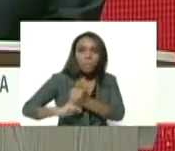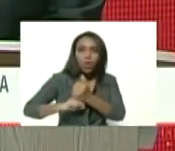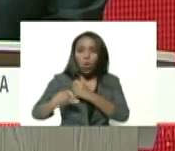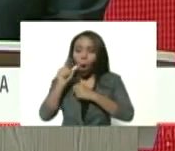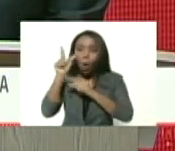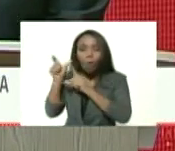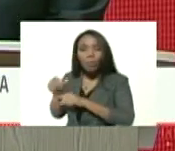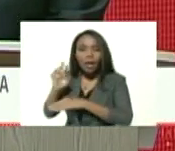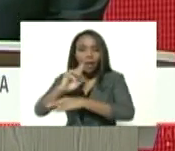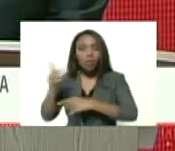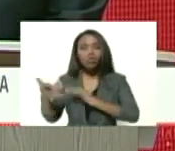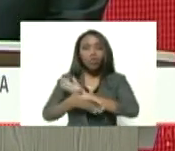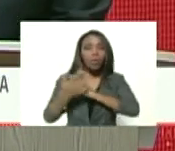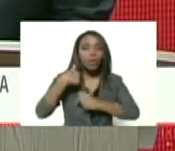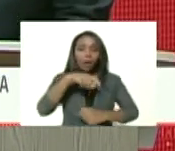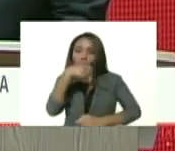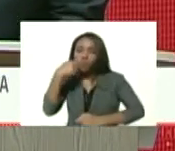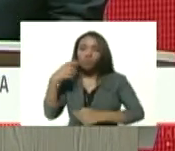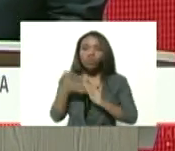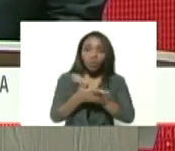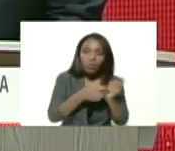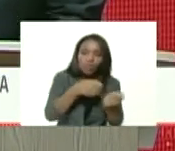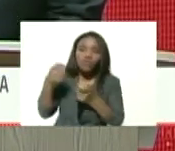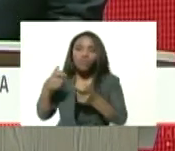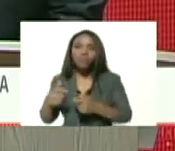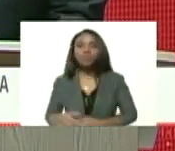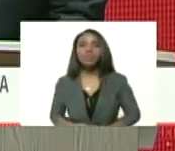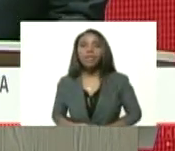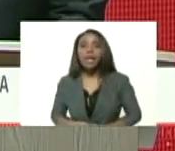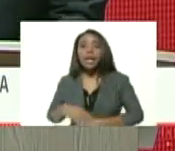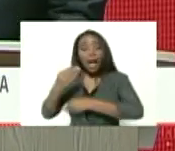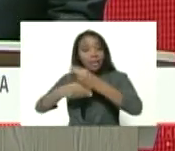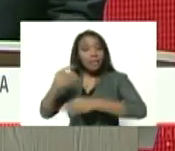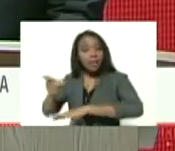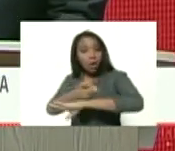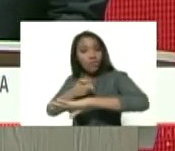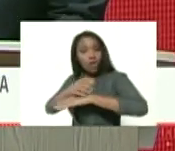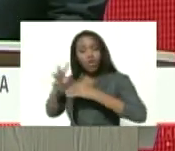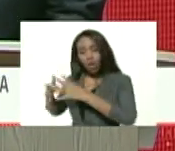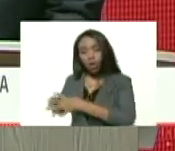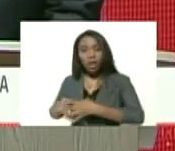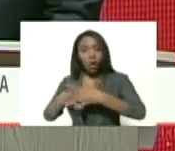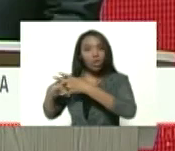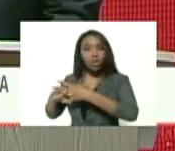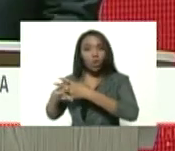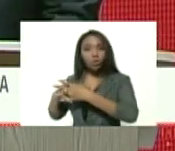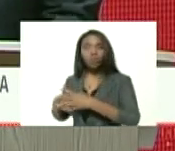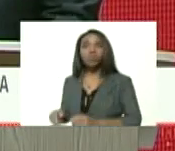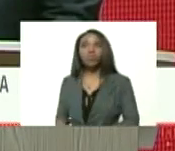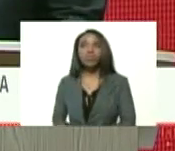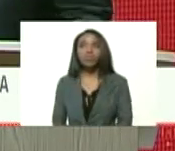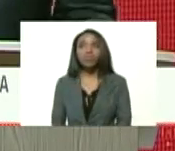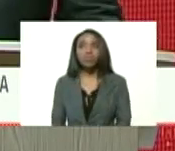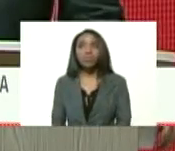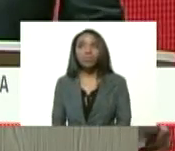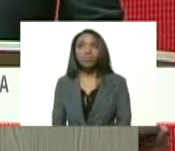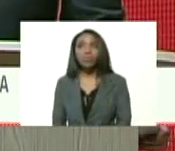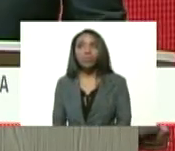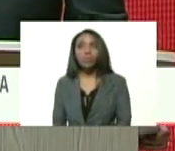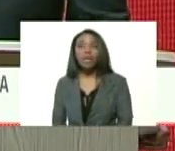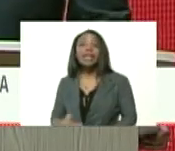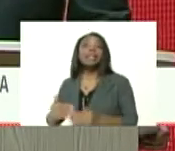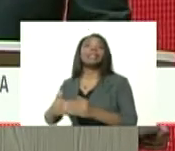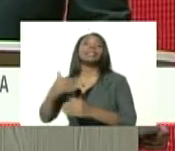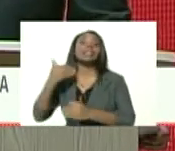delito de narcotráfico que le endosa el gobierno de los Estados Unidos de Norteamérica. Luego